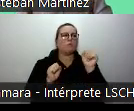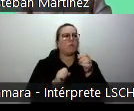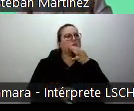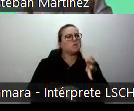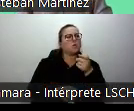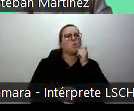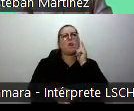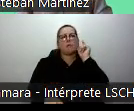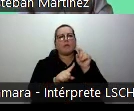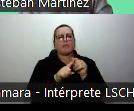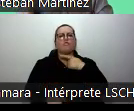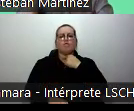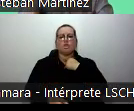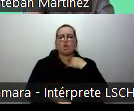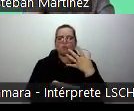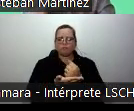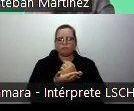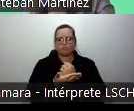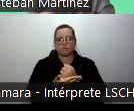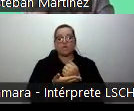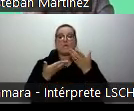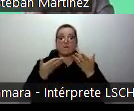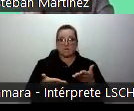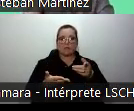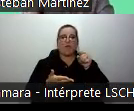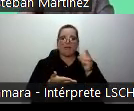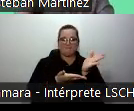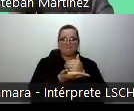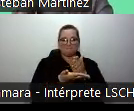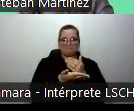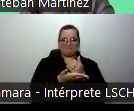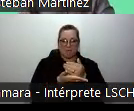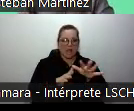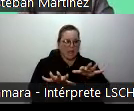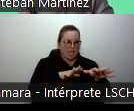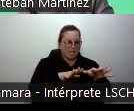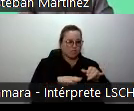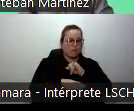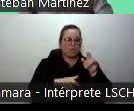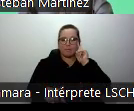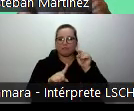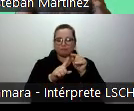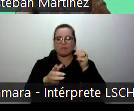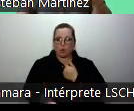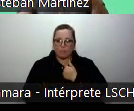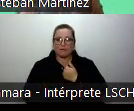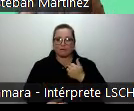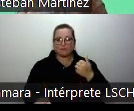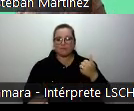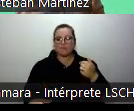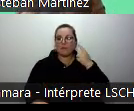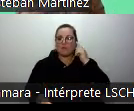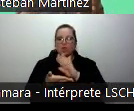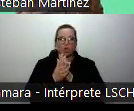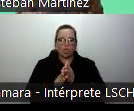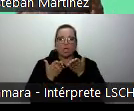objetivos metas que quiero cumplir Y a partir de esto uno genera planes de acción para poder cumplir con estos objetivos y con estas metas pero todo Este lenguaje que